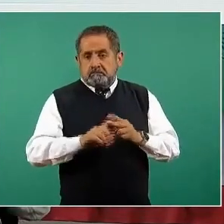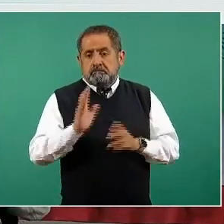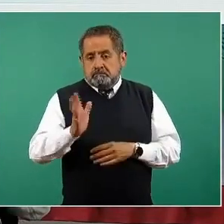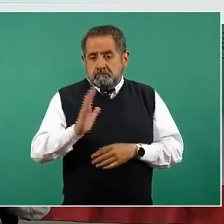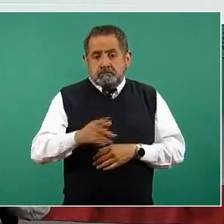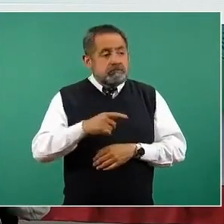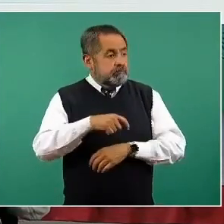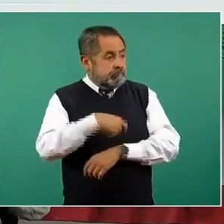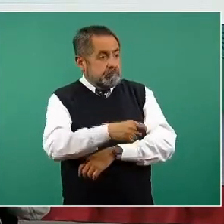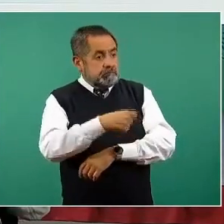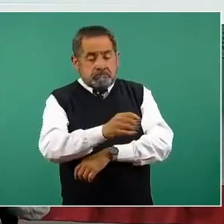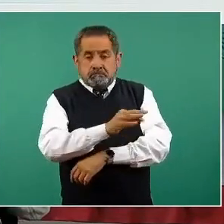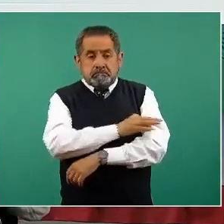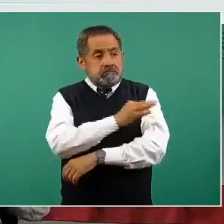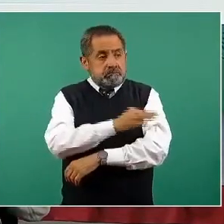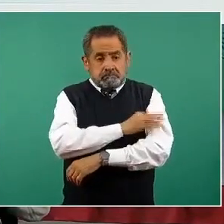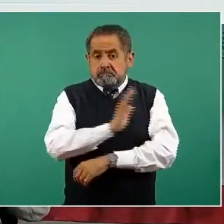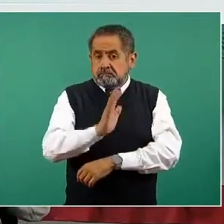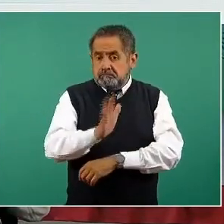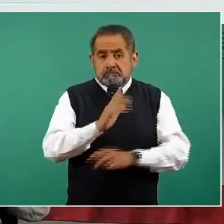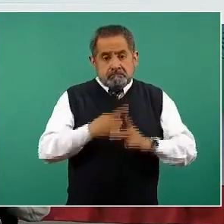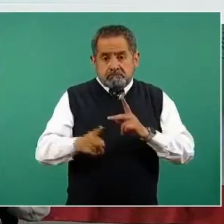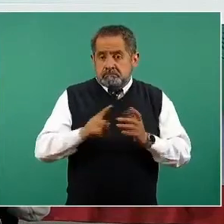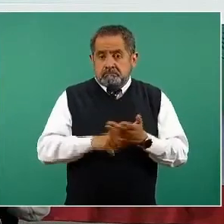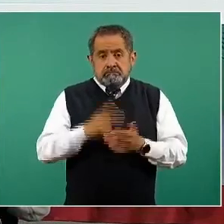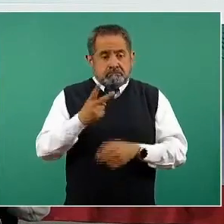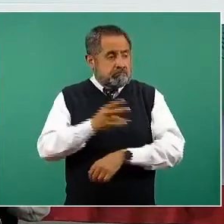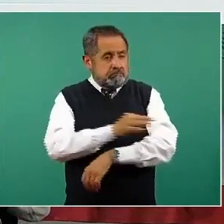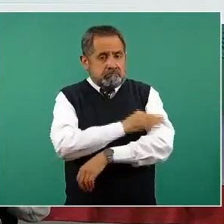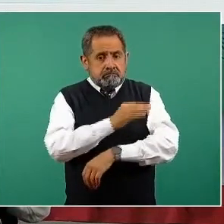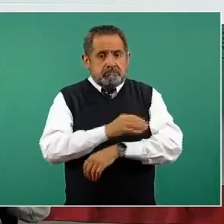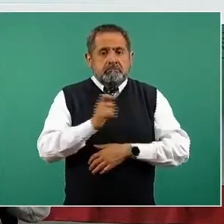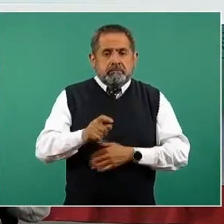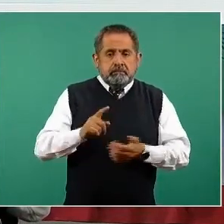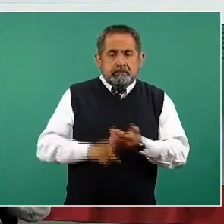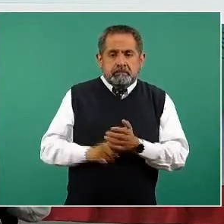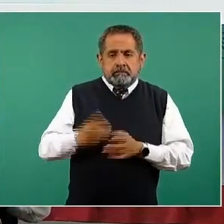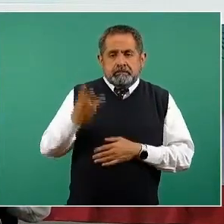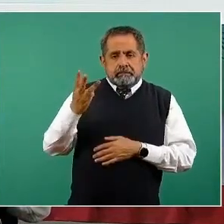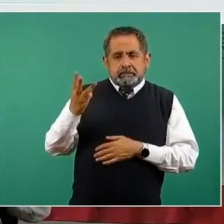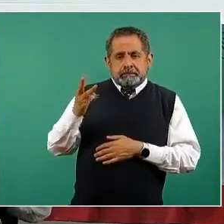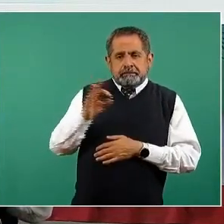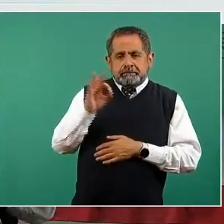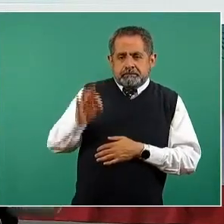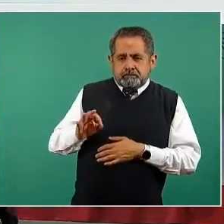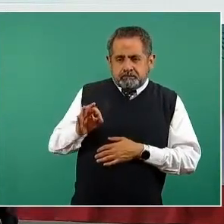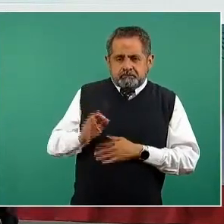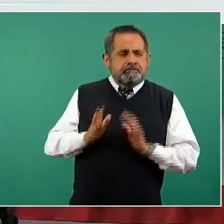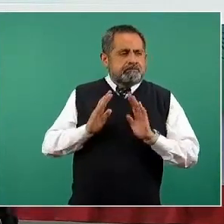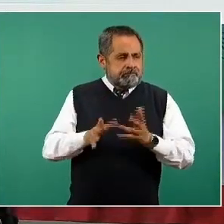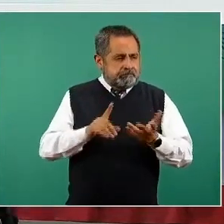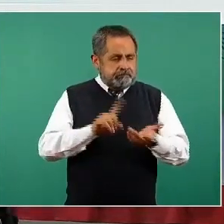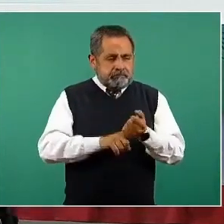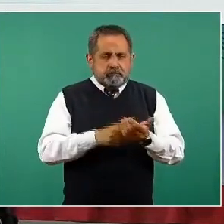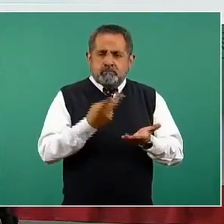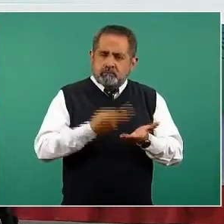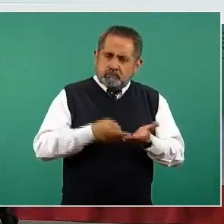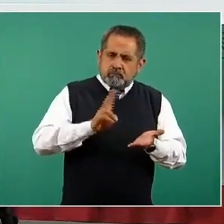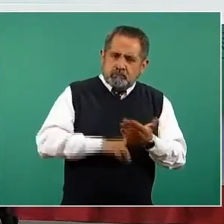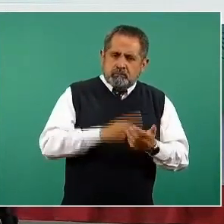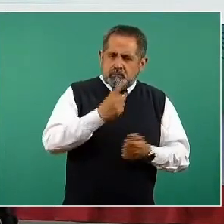ya están recibiendo también la segunda dosis. 3% sería el avance para el día de hoy, serían